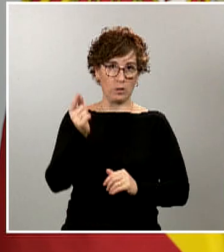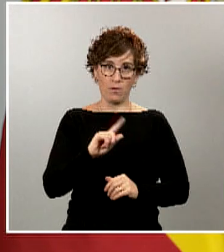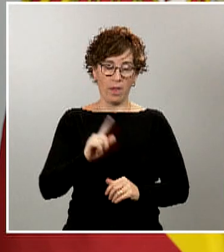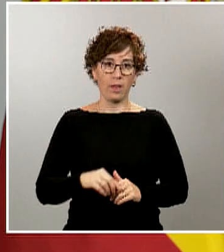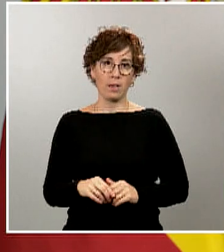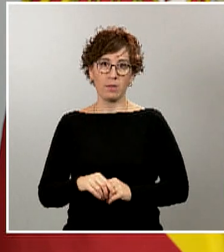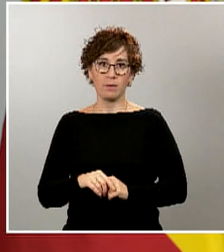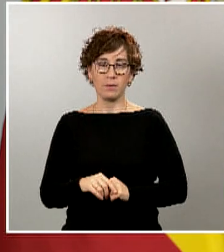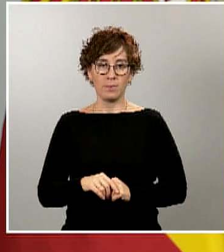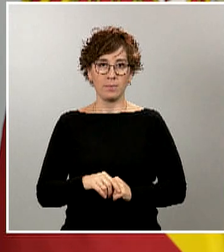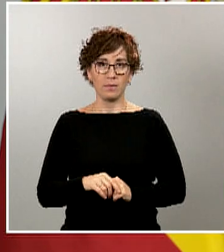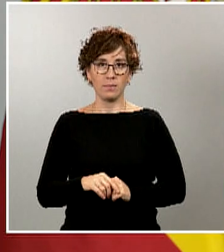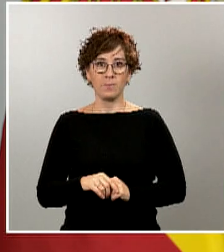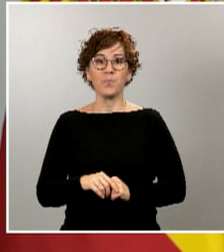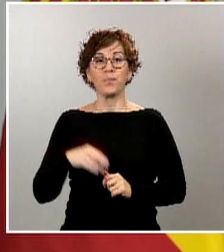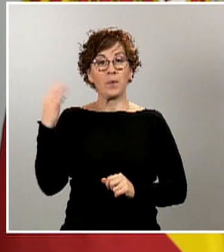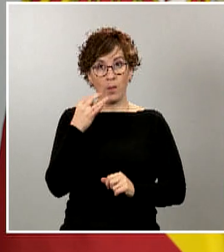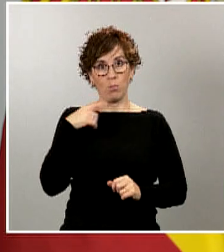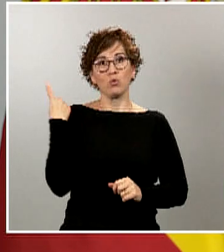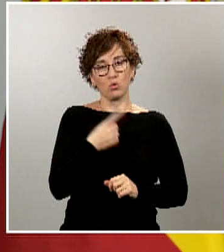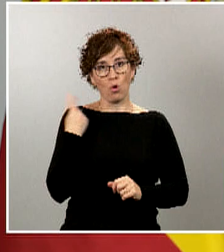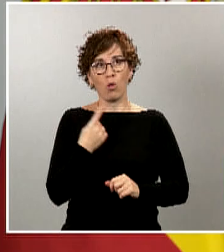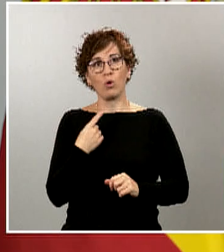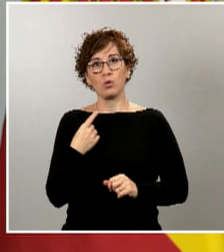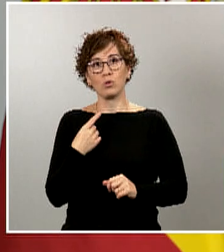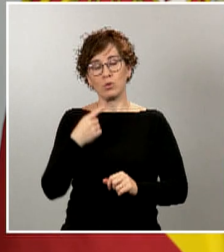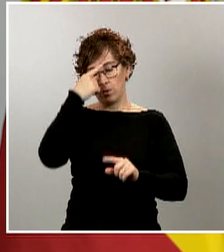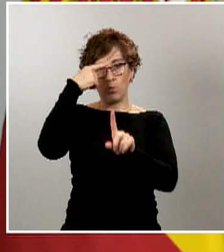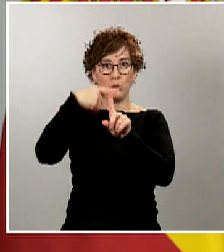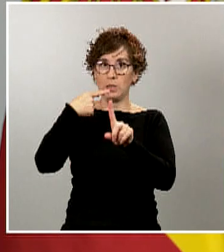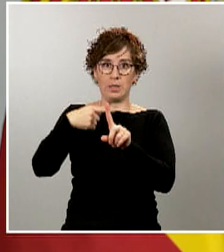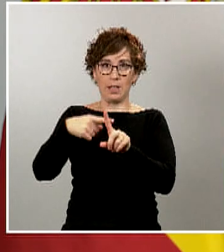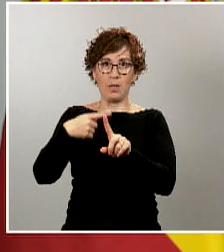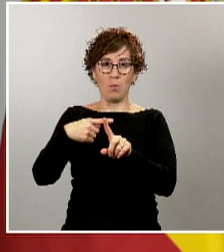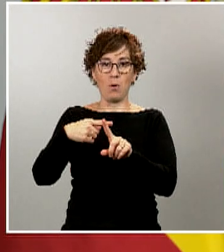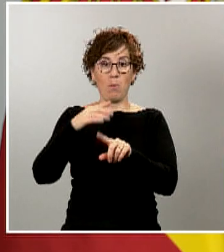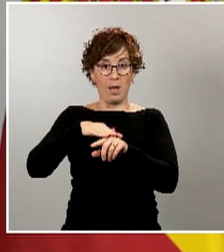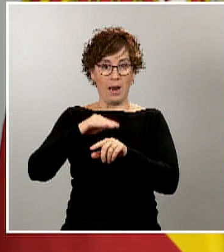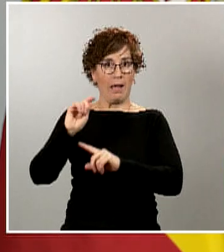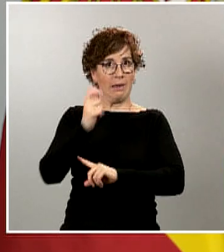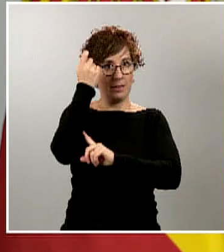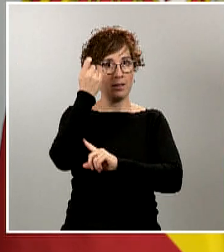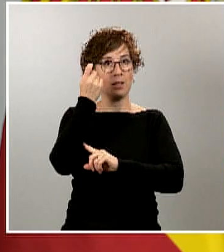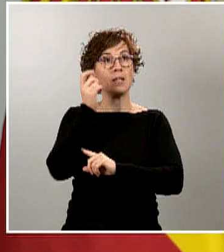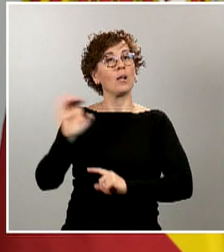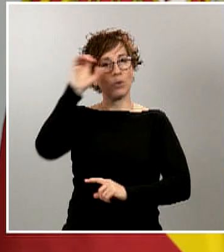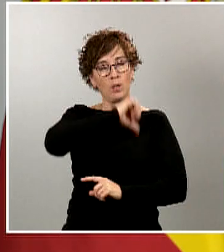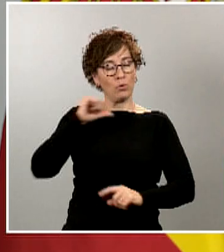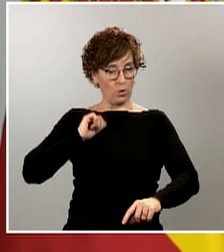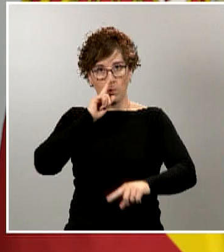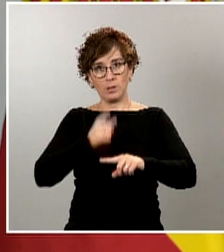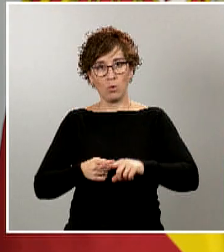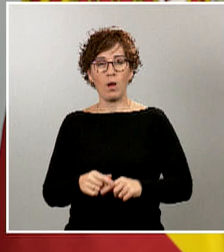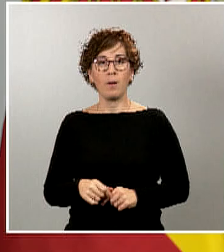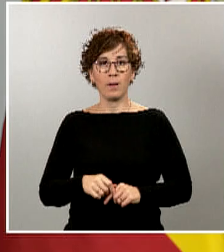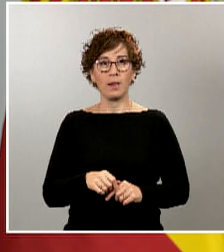que tenemos que tener toda la fuerza y toda la positividad que España tiene y que también hoy se han ofrecido las comunidades autónomas. Yo creo que el balance de la reunión